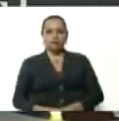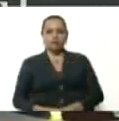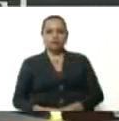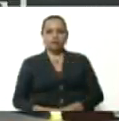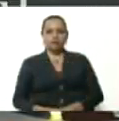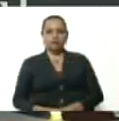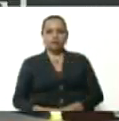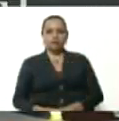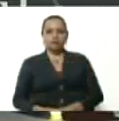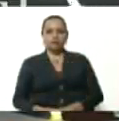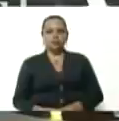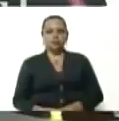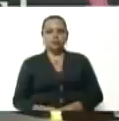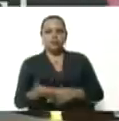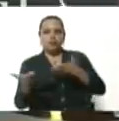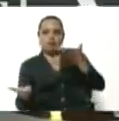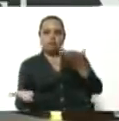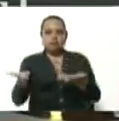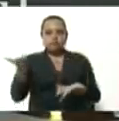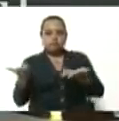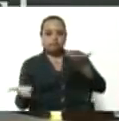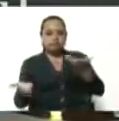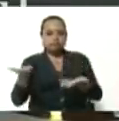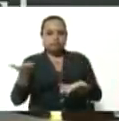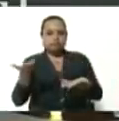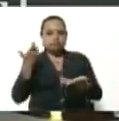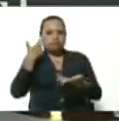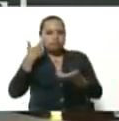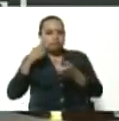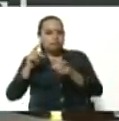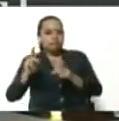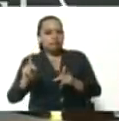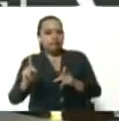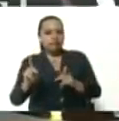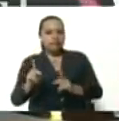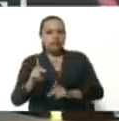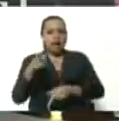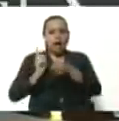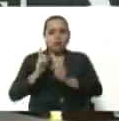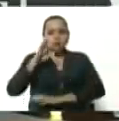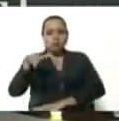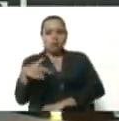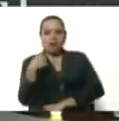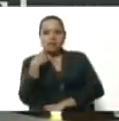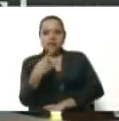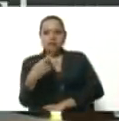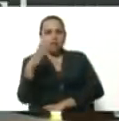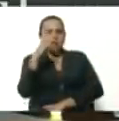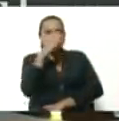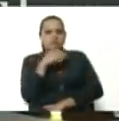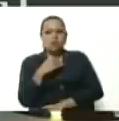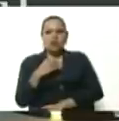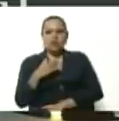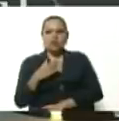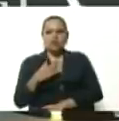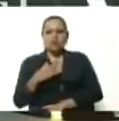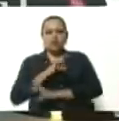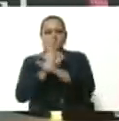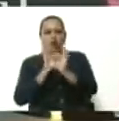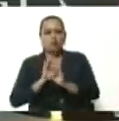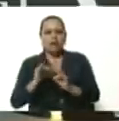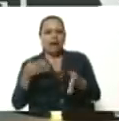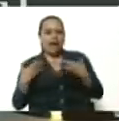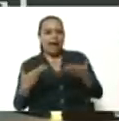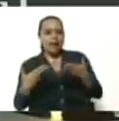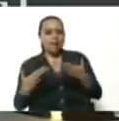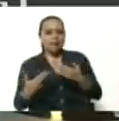si nos comparáramos, bueno, alguien pudiera decir que no hay motivo de alarma. Alguien